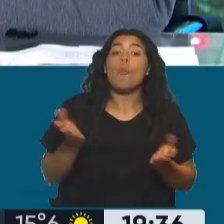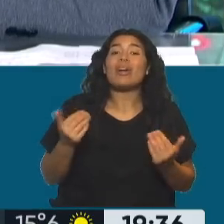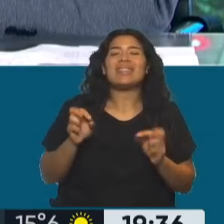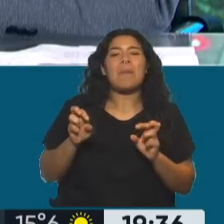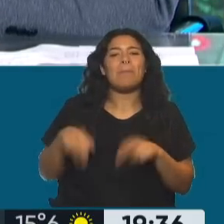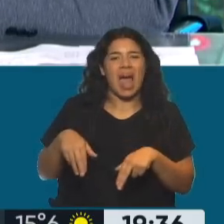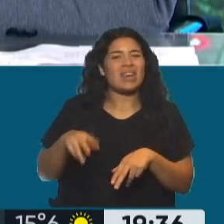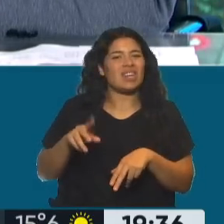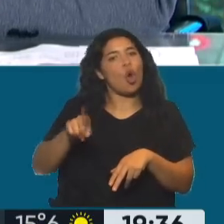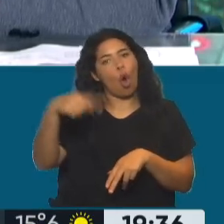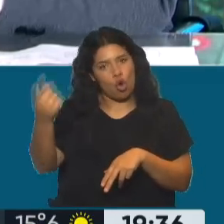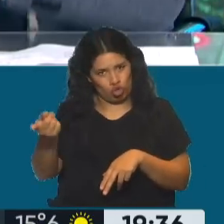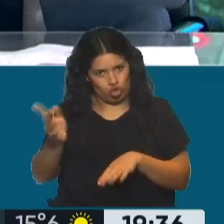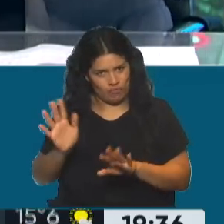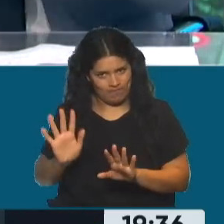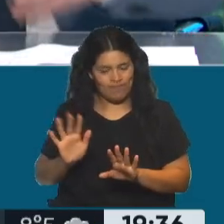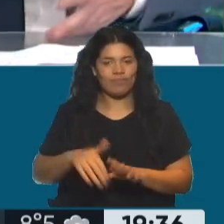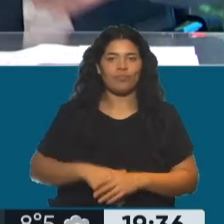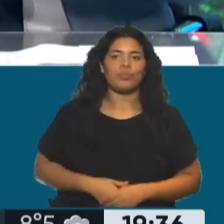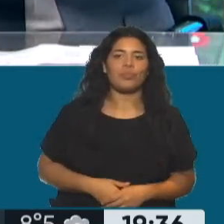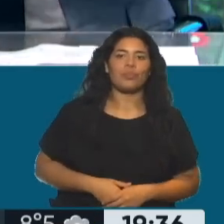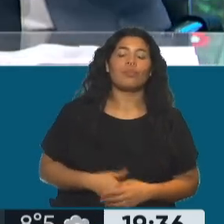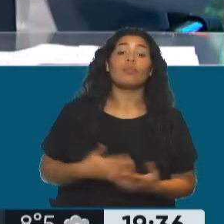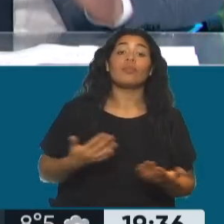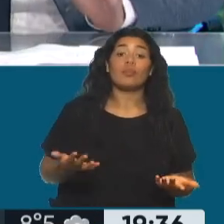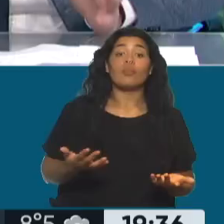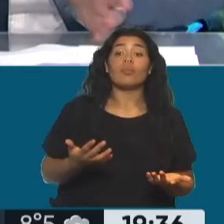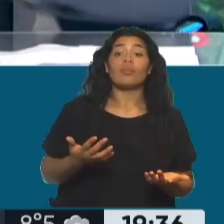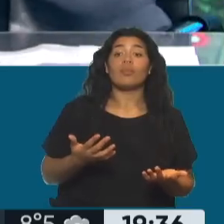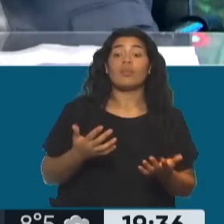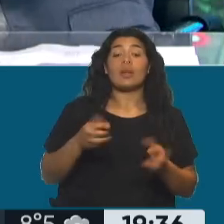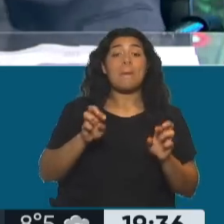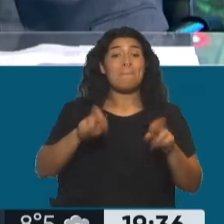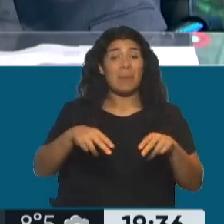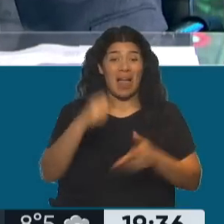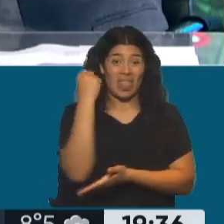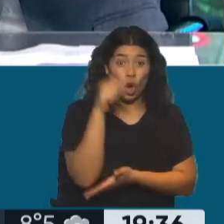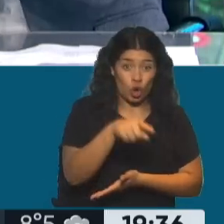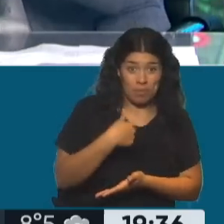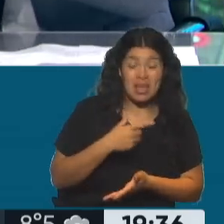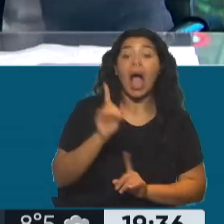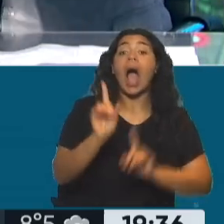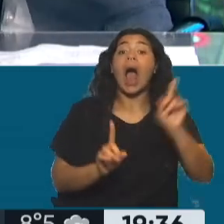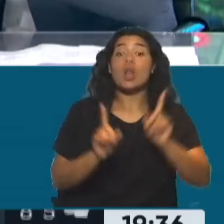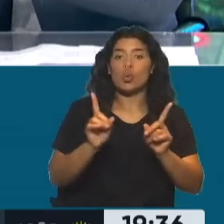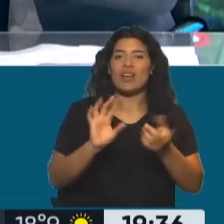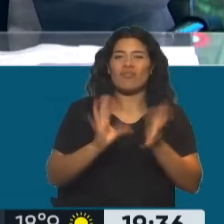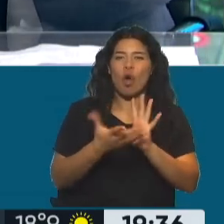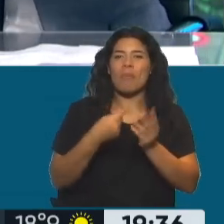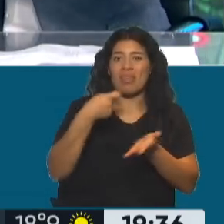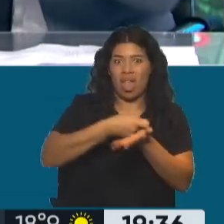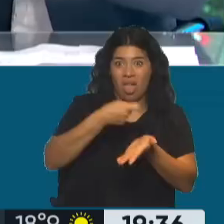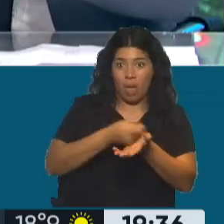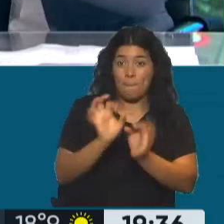E inventa un esquema distinto. Dice, mira, como esto va a generar mucha confianza, vamos a agarrar determinados activos, se los vamos a dar a alguien en el extranjero, supongamos